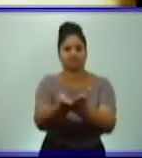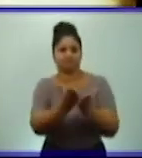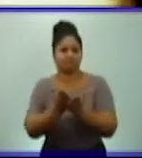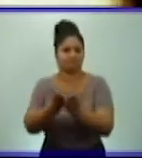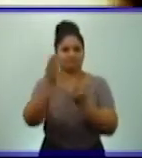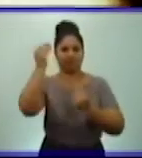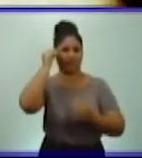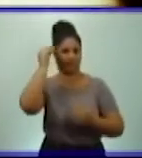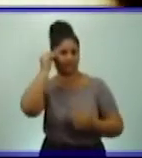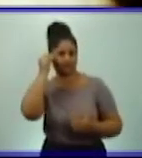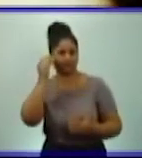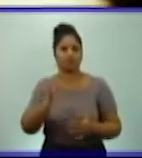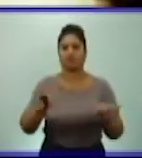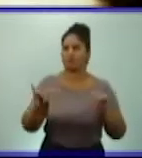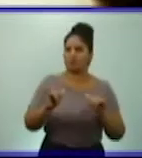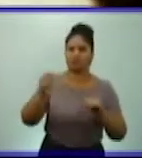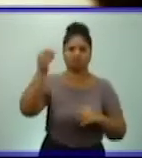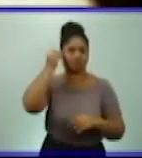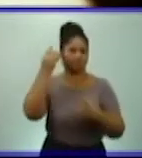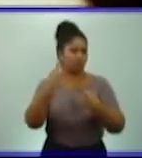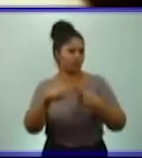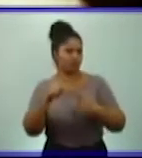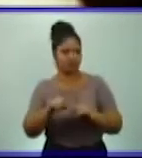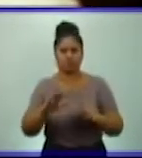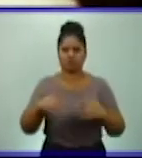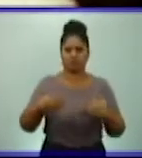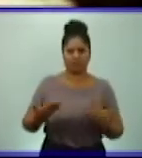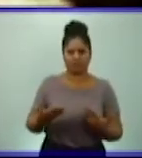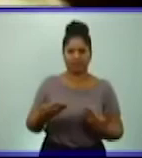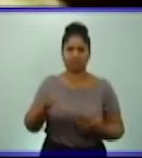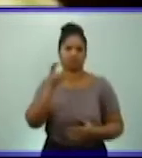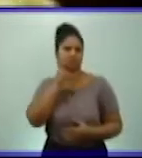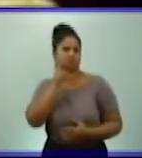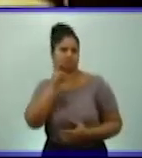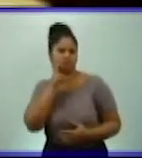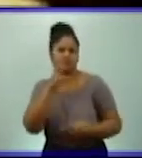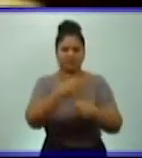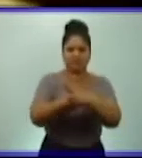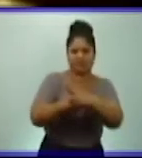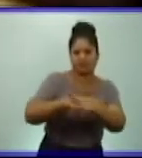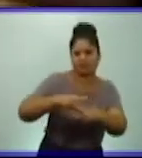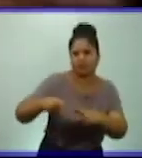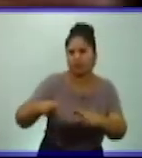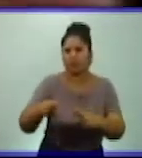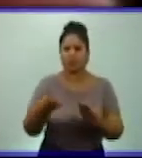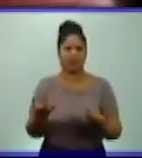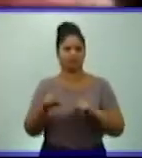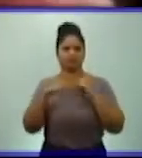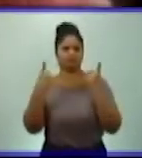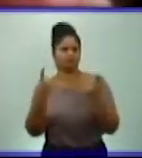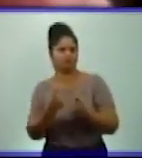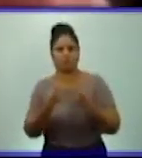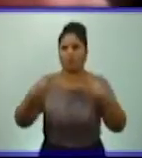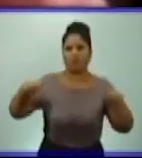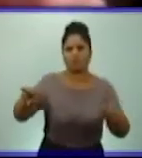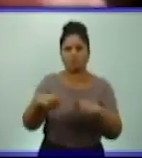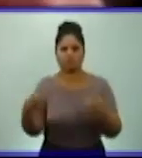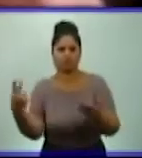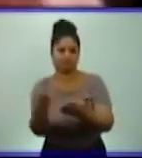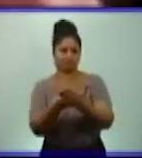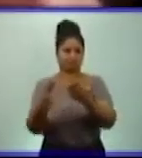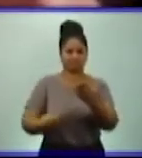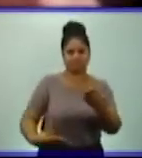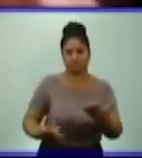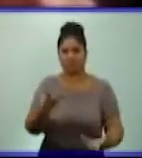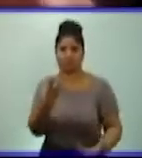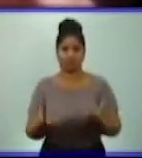astronomía, matemática, lengua, filosofía, mitología, historia, teología, música, pintura y cocina, por solo citar